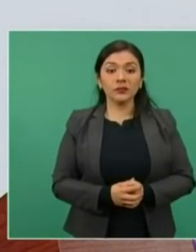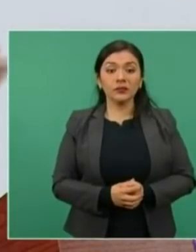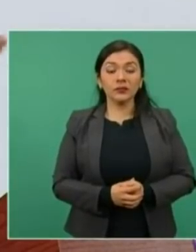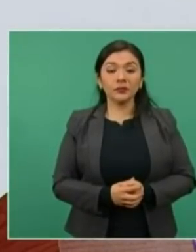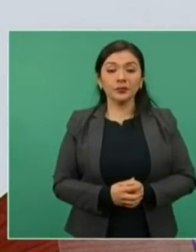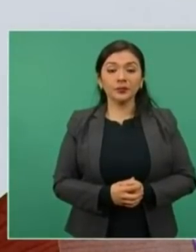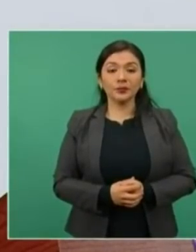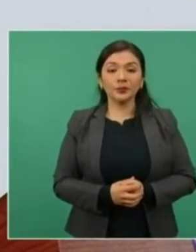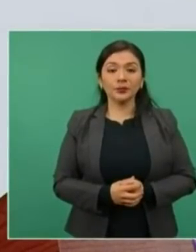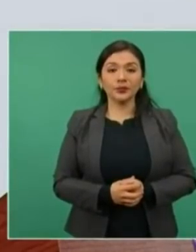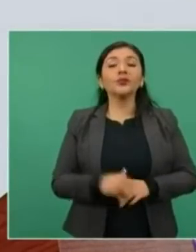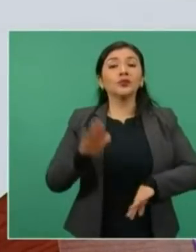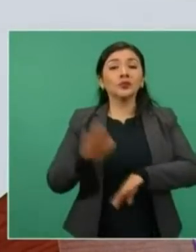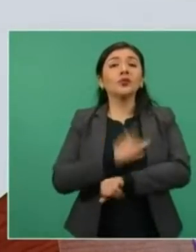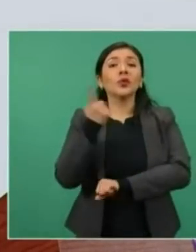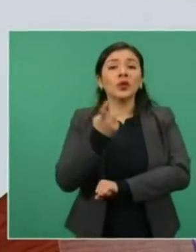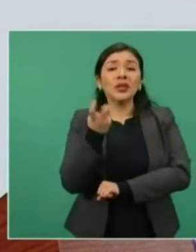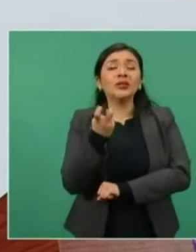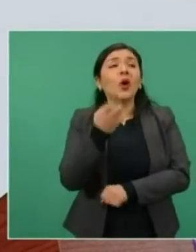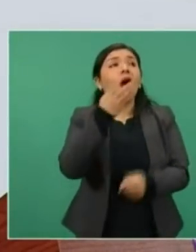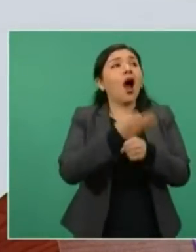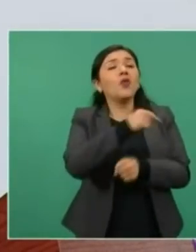tácticas dilatorias